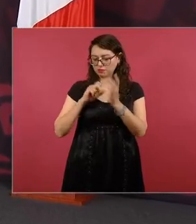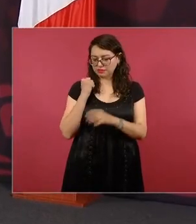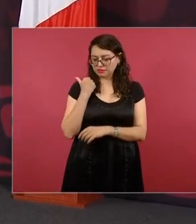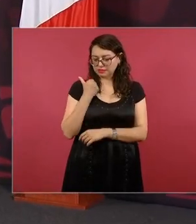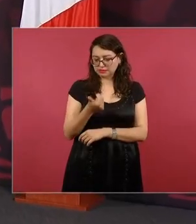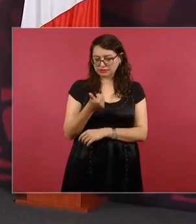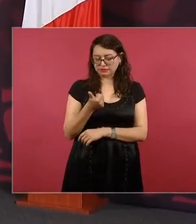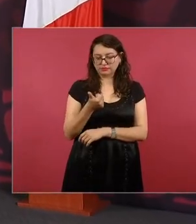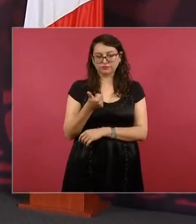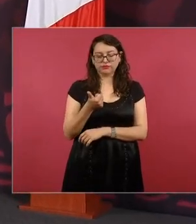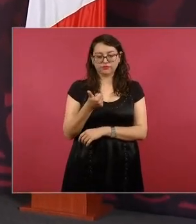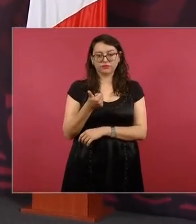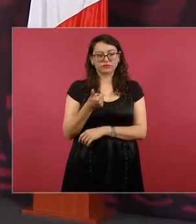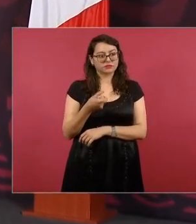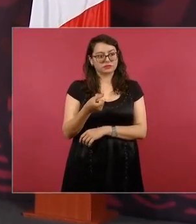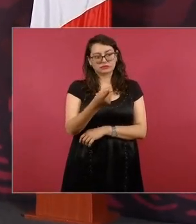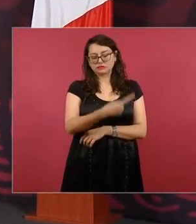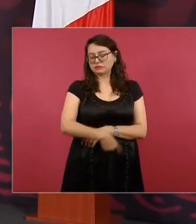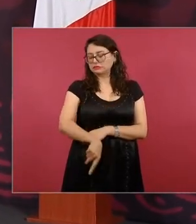con la guerra sucia,